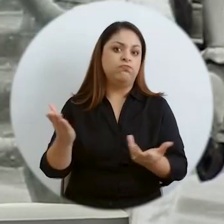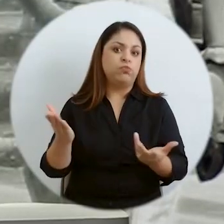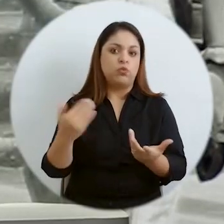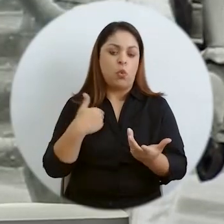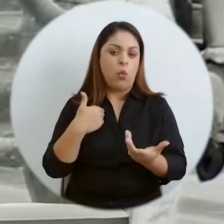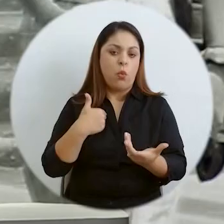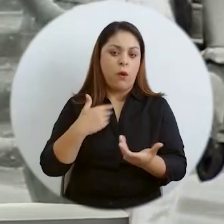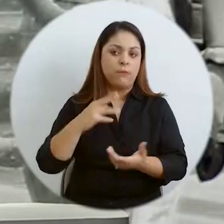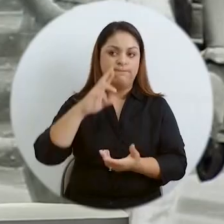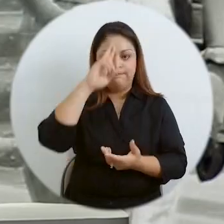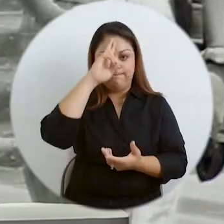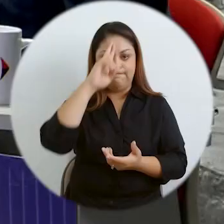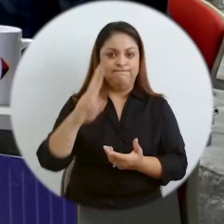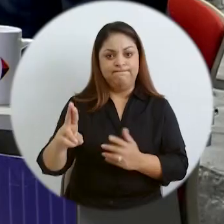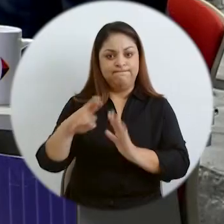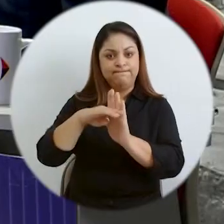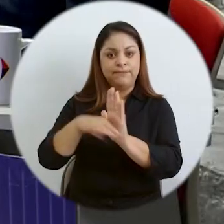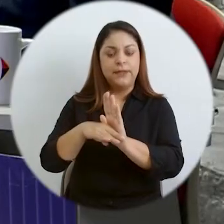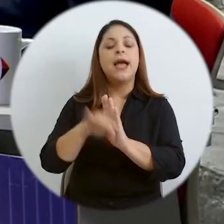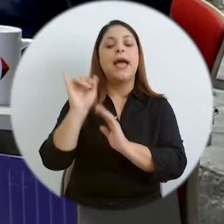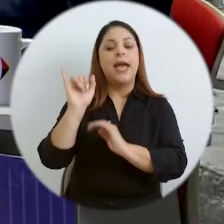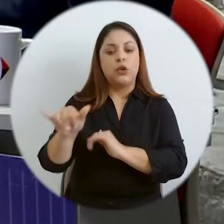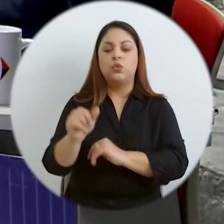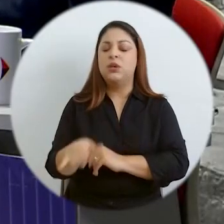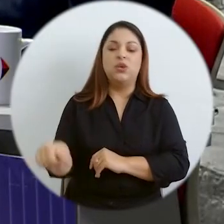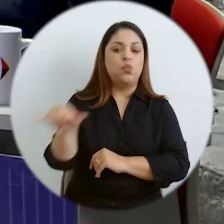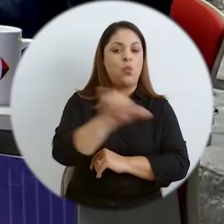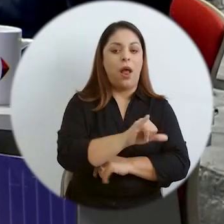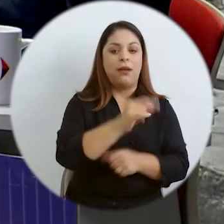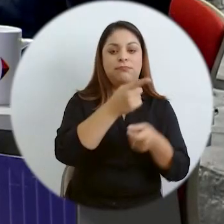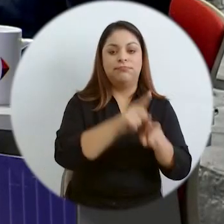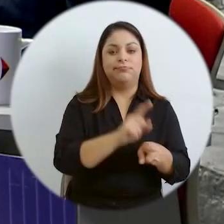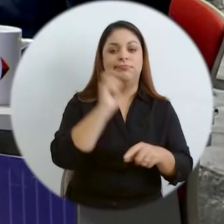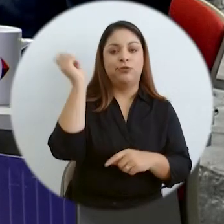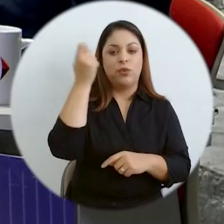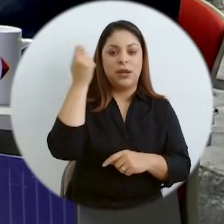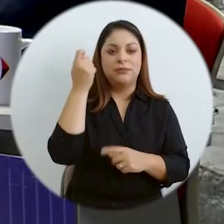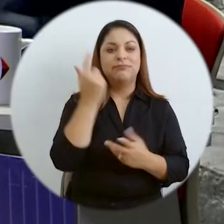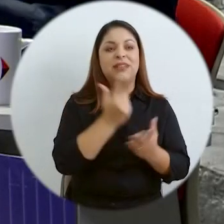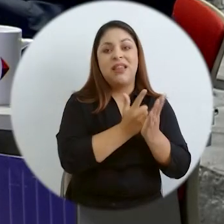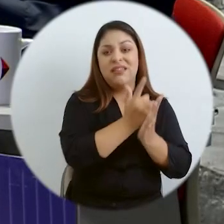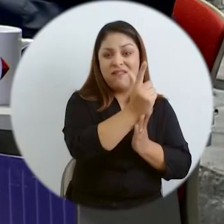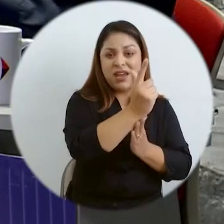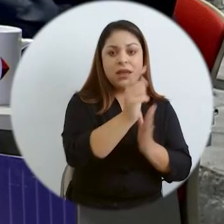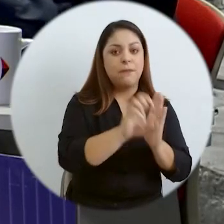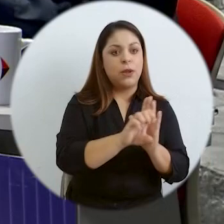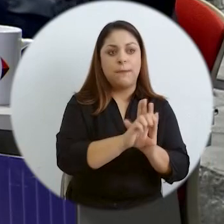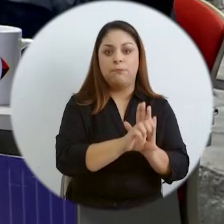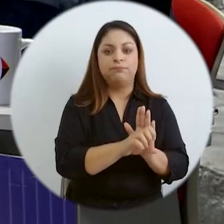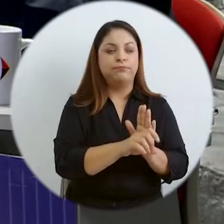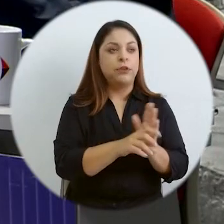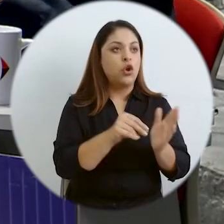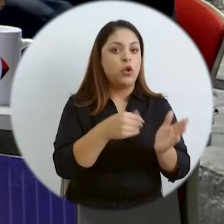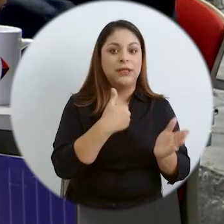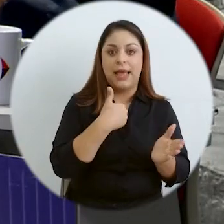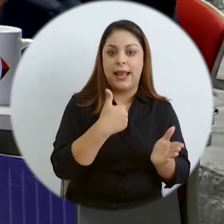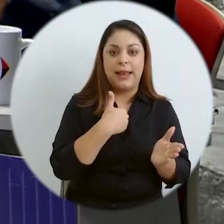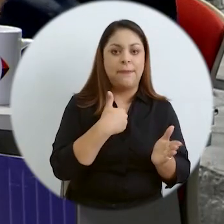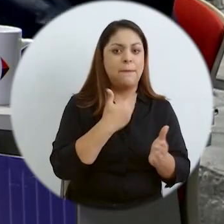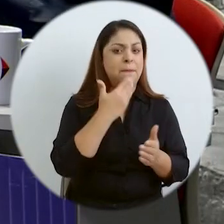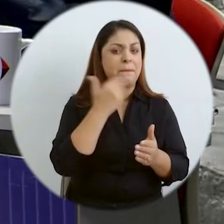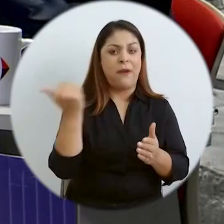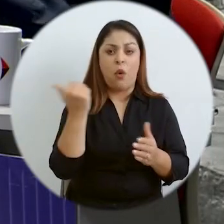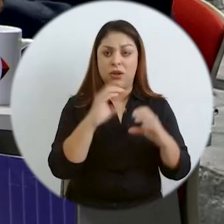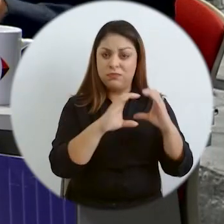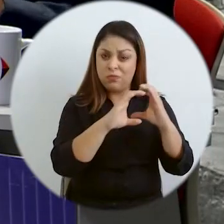respetar. Esto también está pasando. Tenemos un Liberia que no necesariamente tiene las mejores